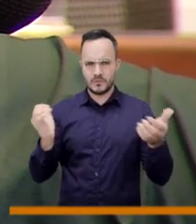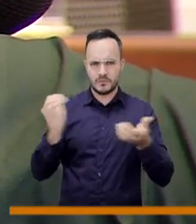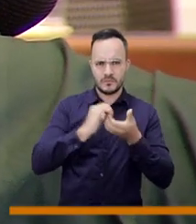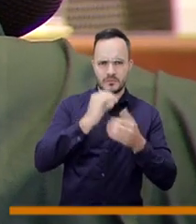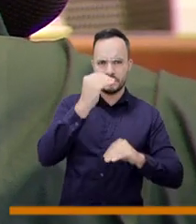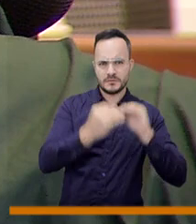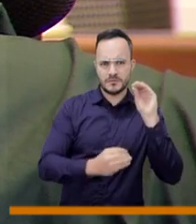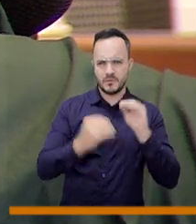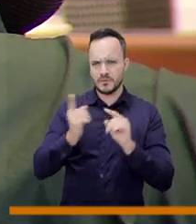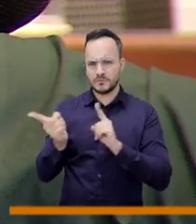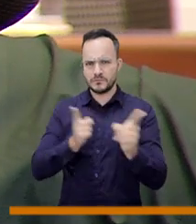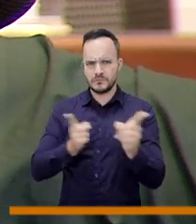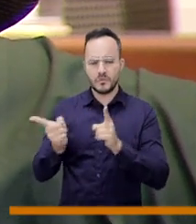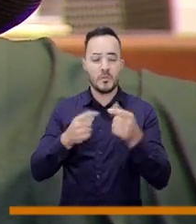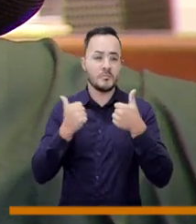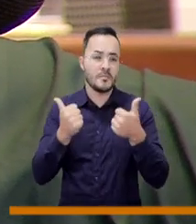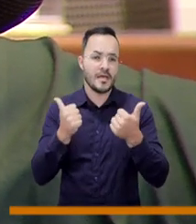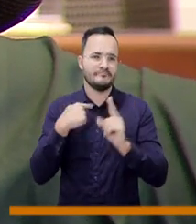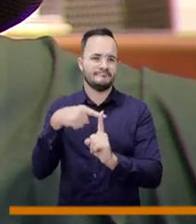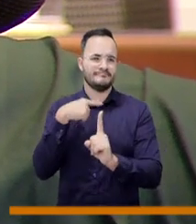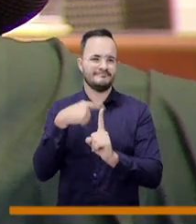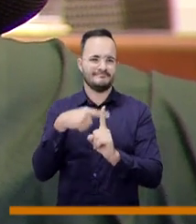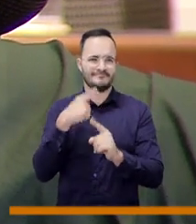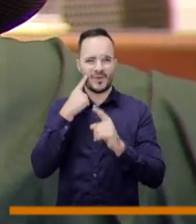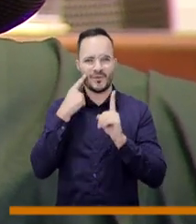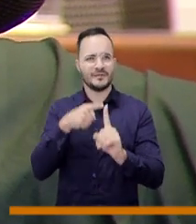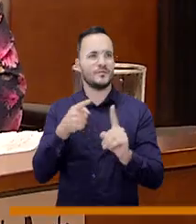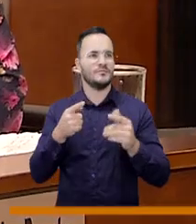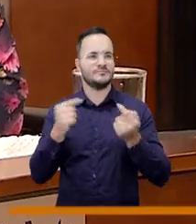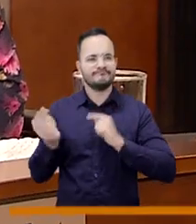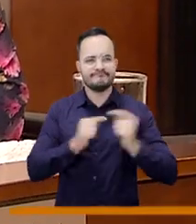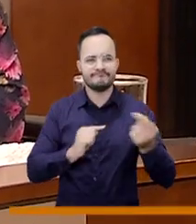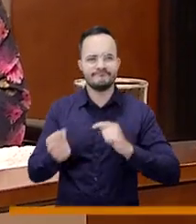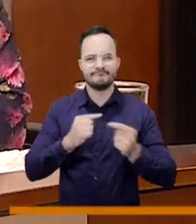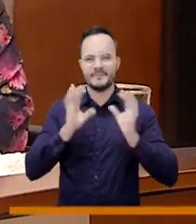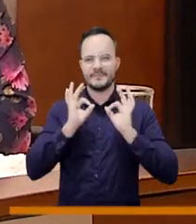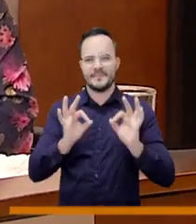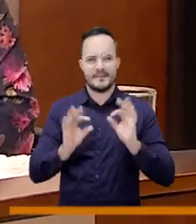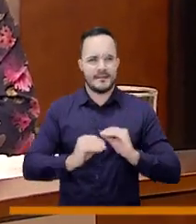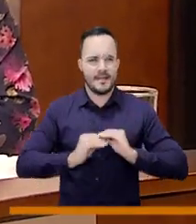debate y nos permite incluso discutir con mayor